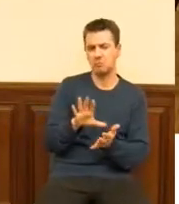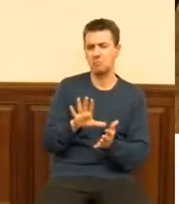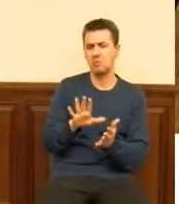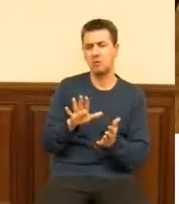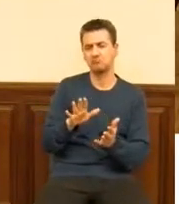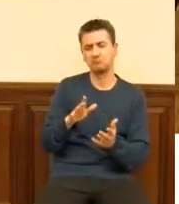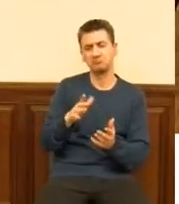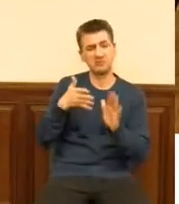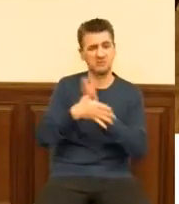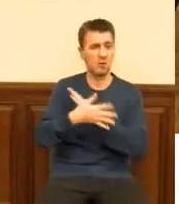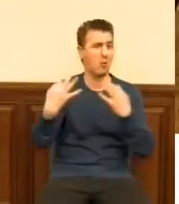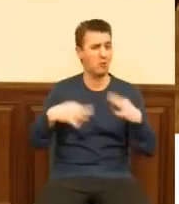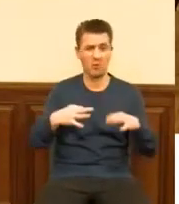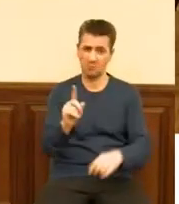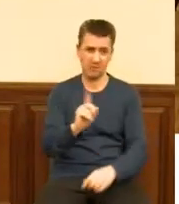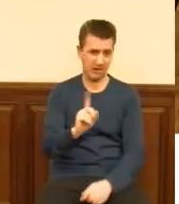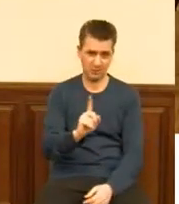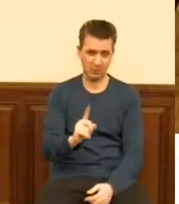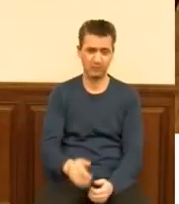normal.